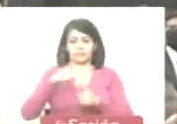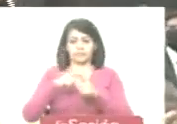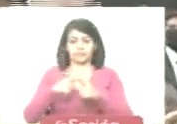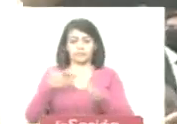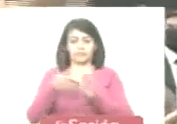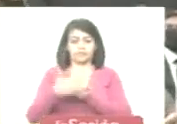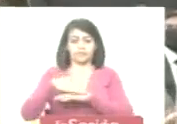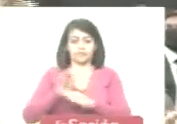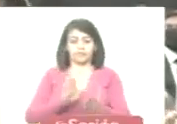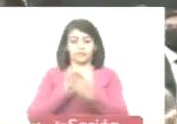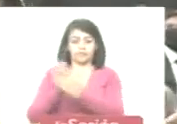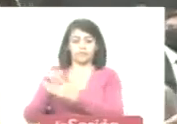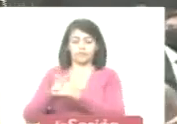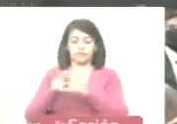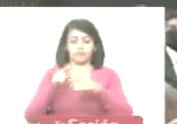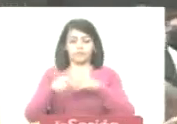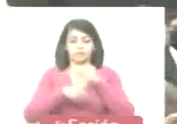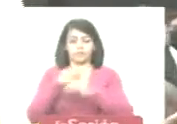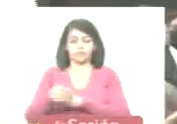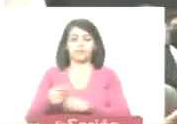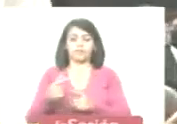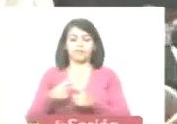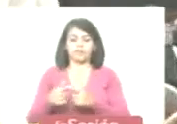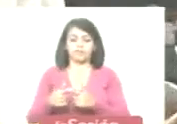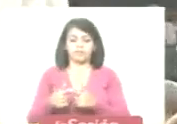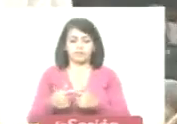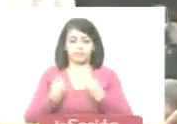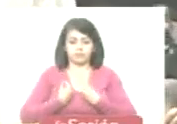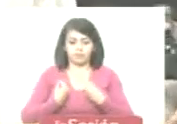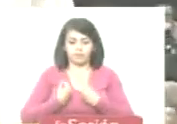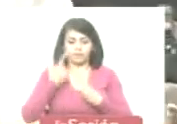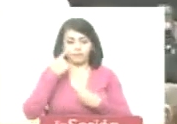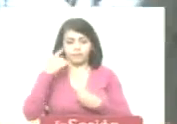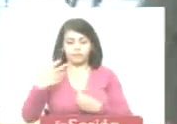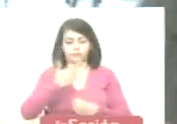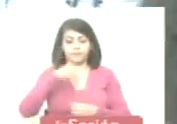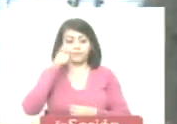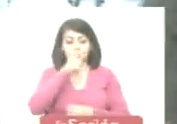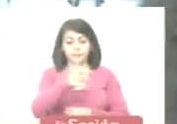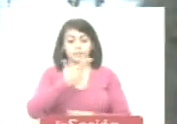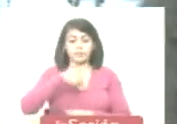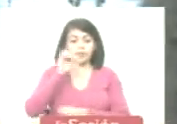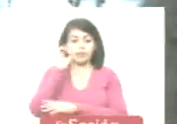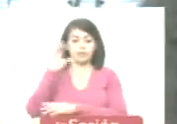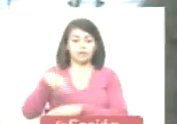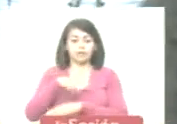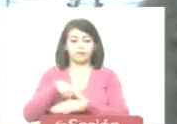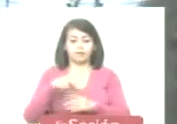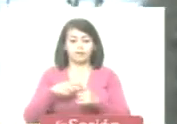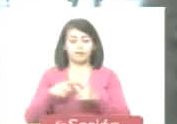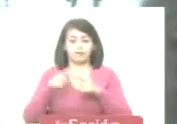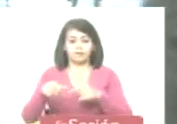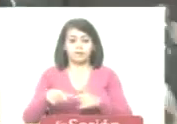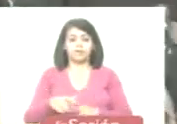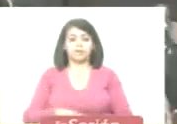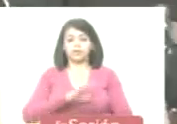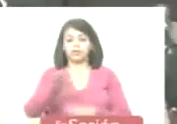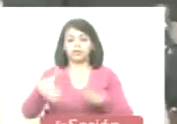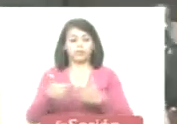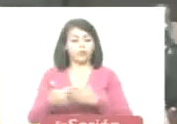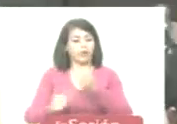los frentes y las convivencias y de la vivencia cotidiana de nuestro pueblo. Nosotros, como Asamblea Nacional, daremos todo